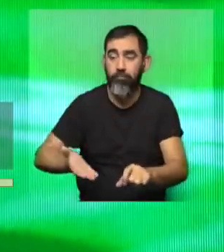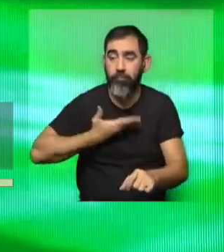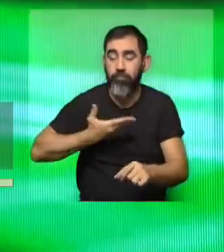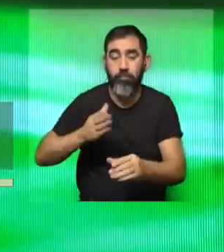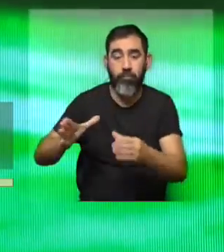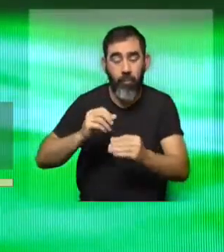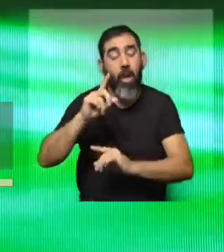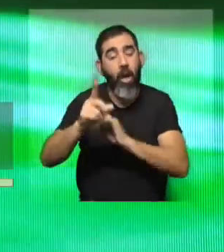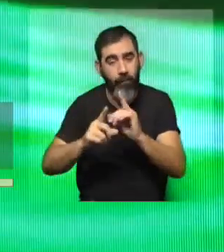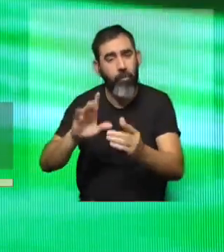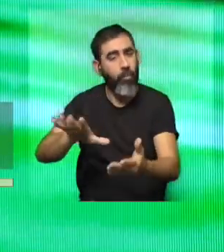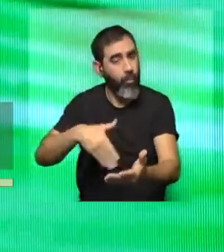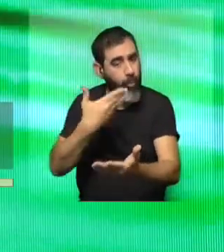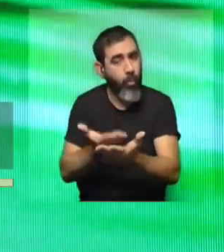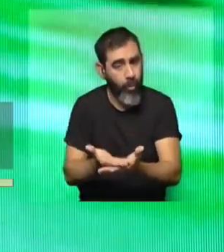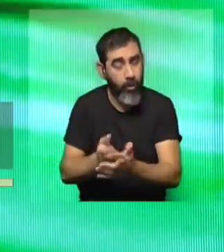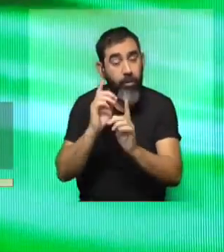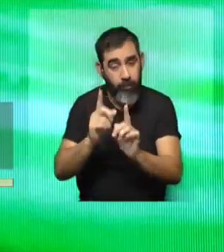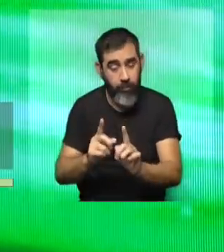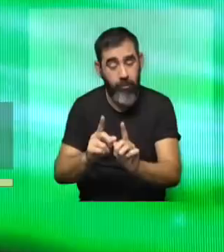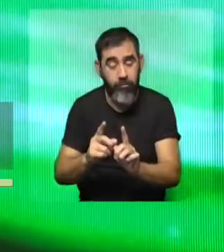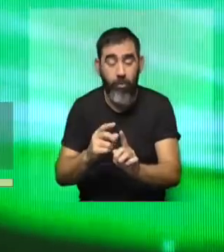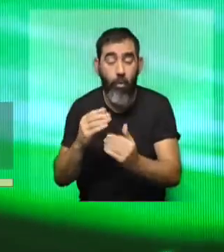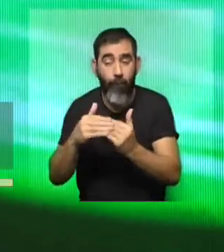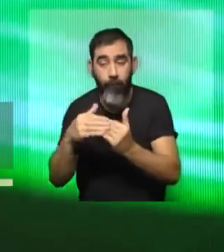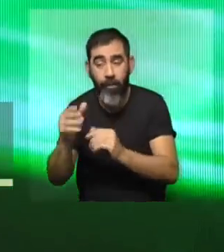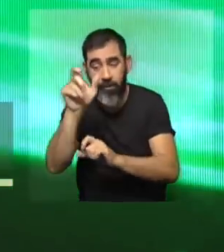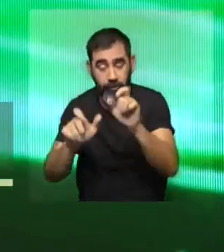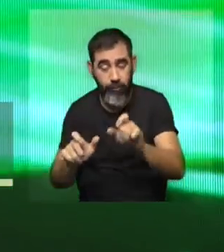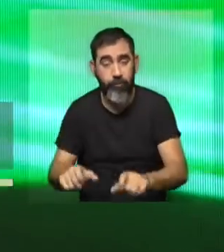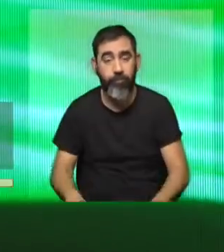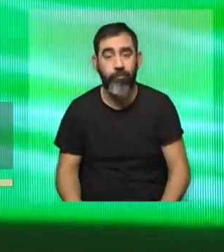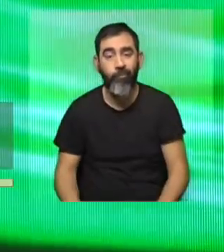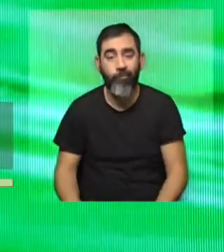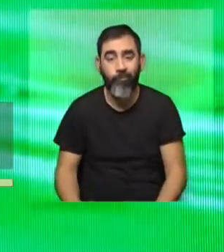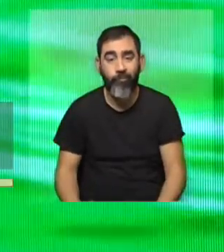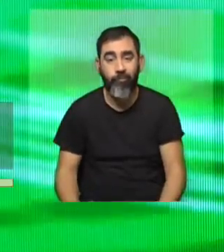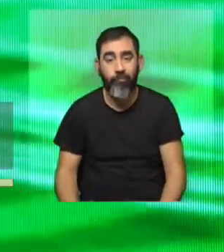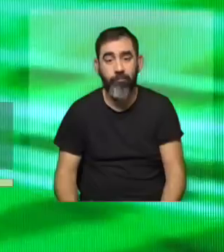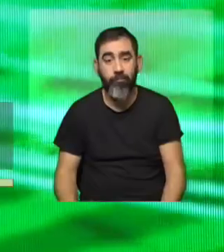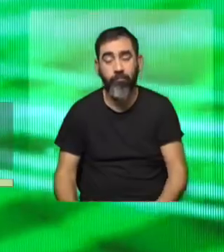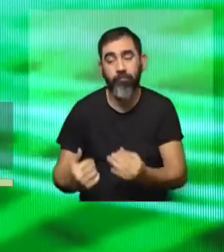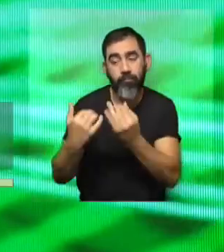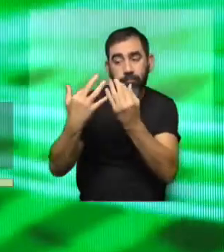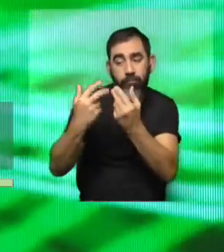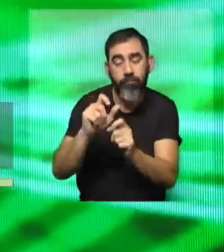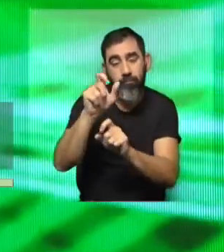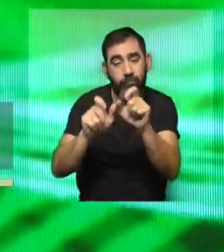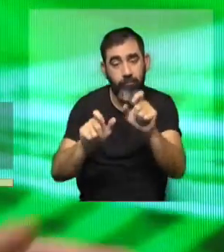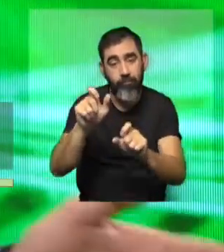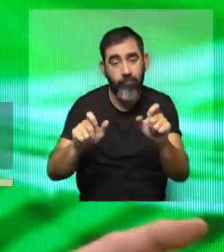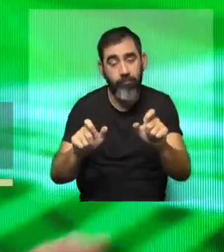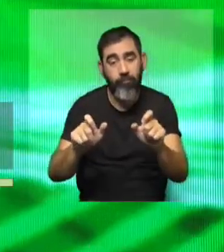muchas veces hay propuestas también que son llevadas adelante por por la dirección y ese eso tratar de acercar a la gente este